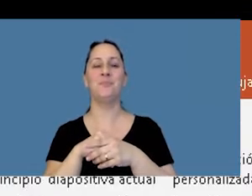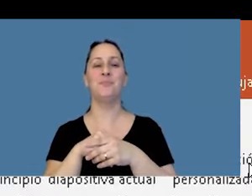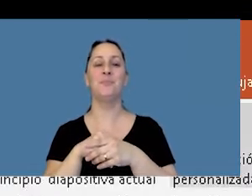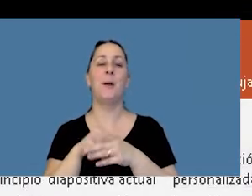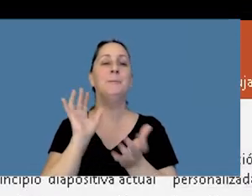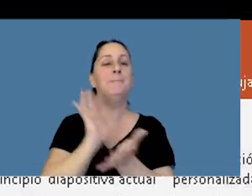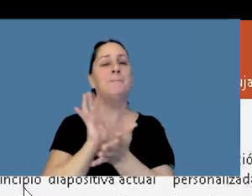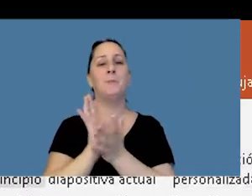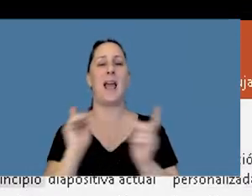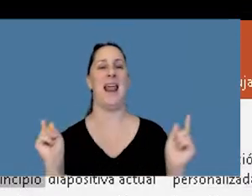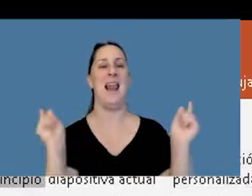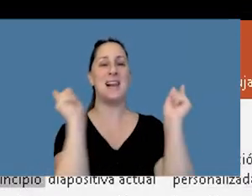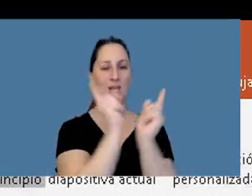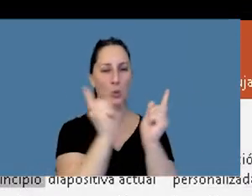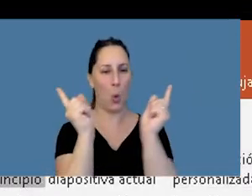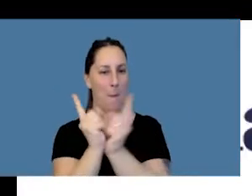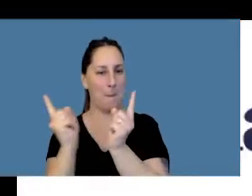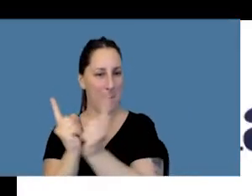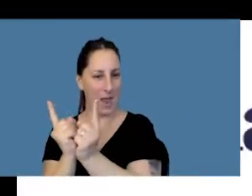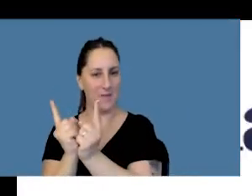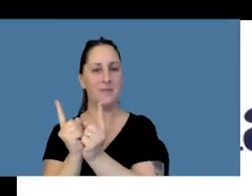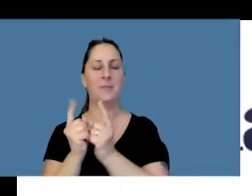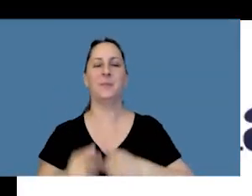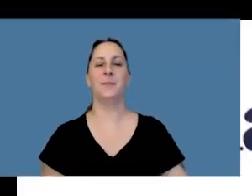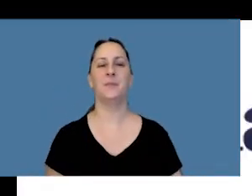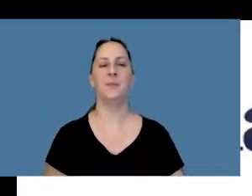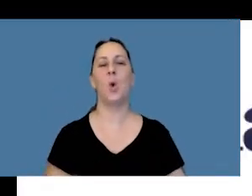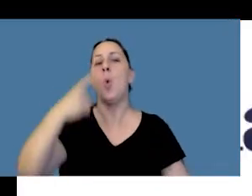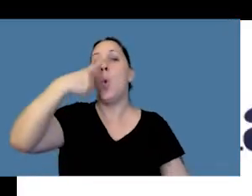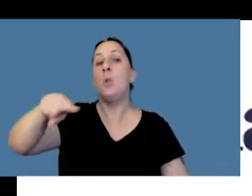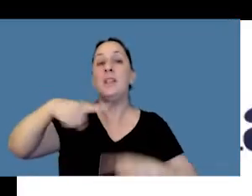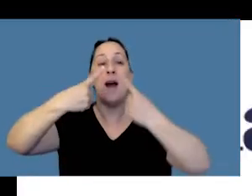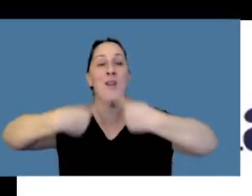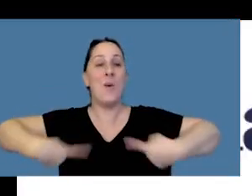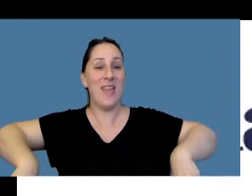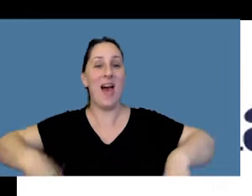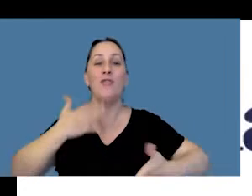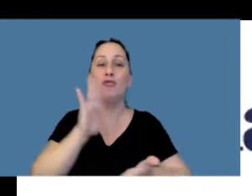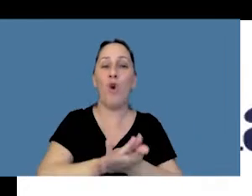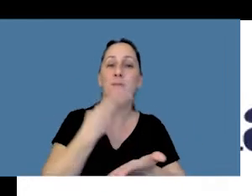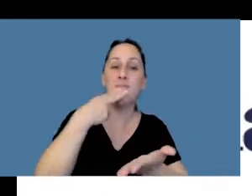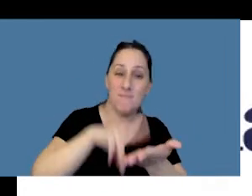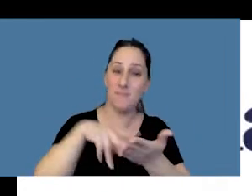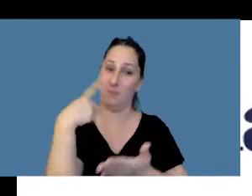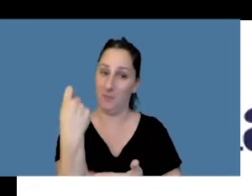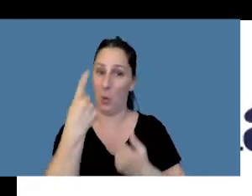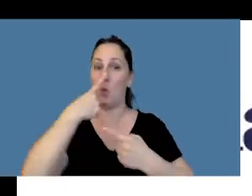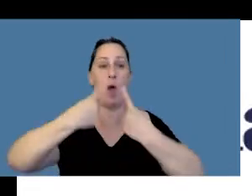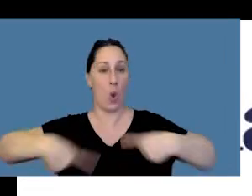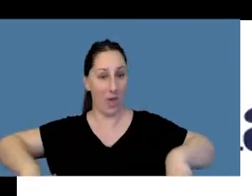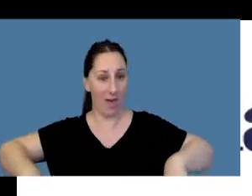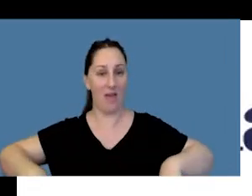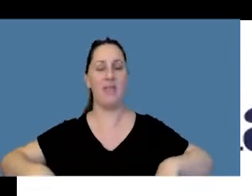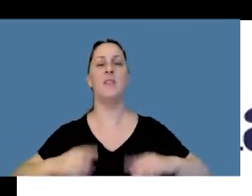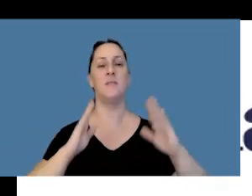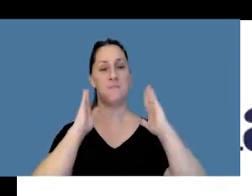quiere, breve resumen de lo que son las últimas novedades en materia impositiva y previsional. Los cortes se dan